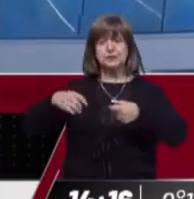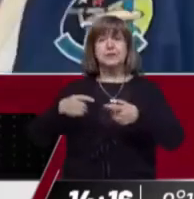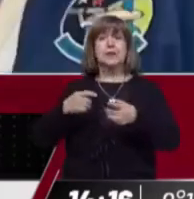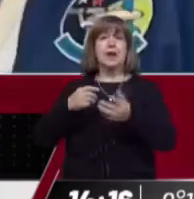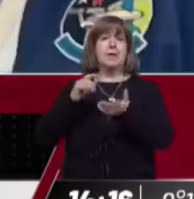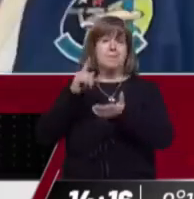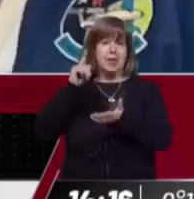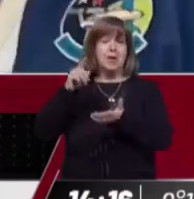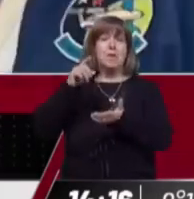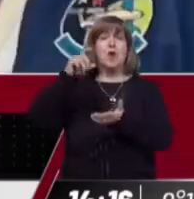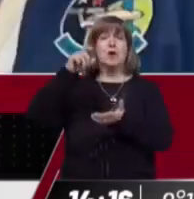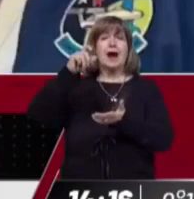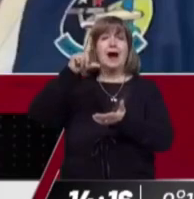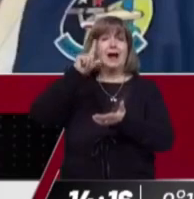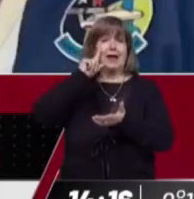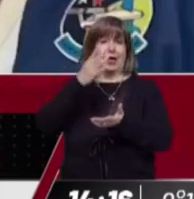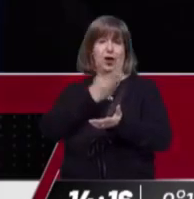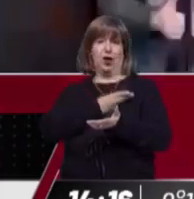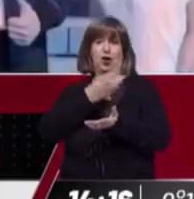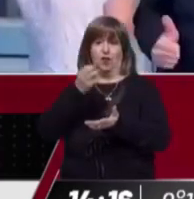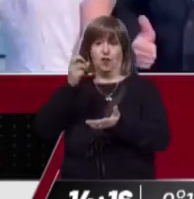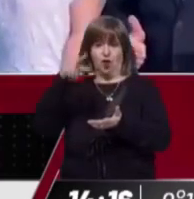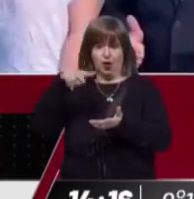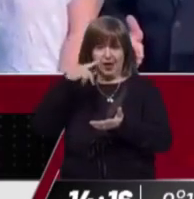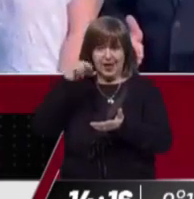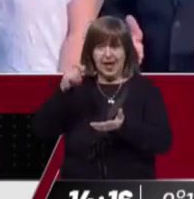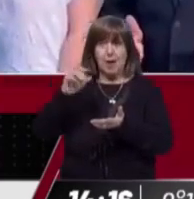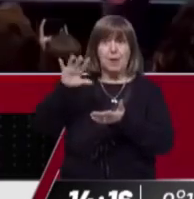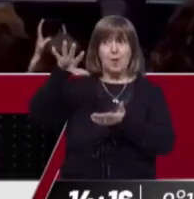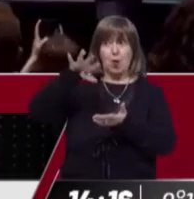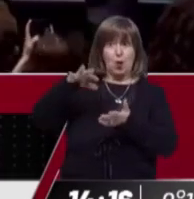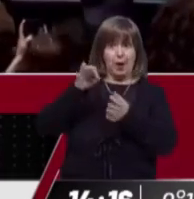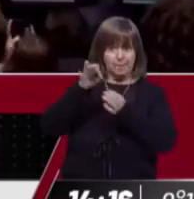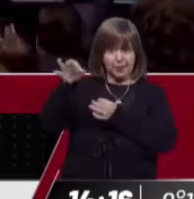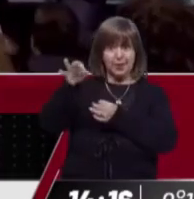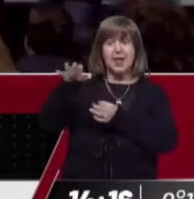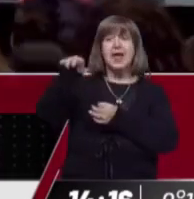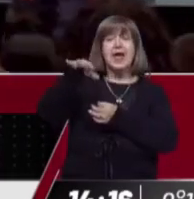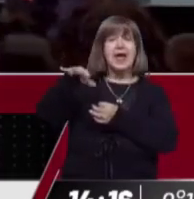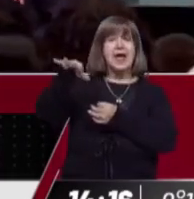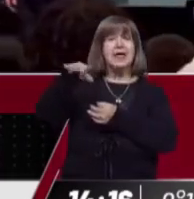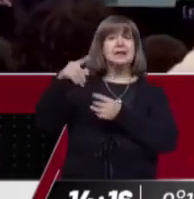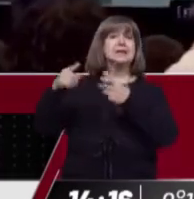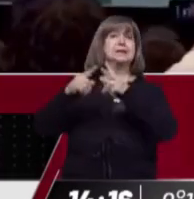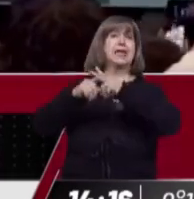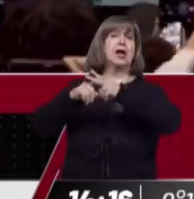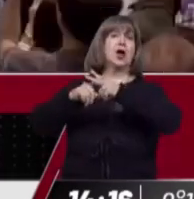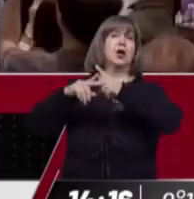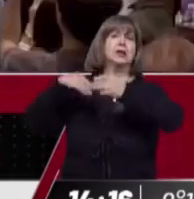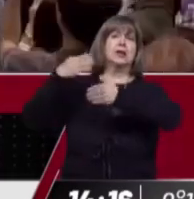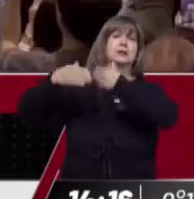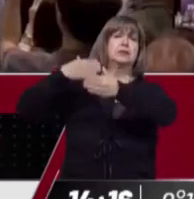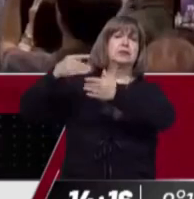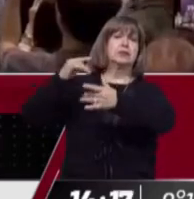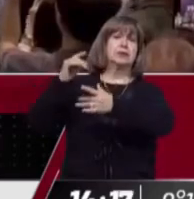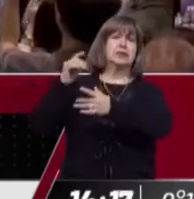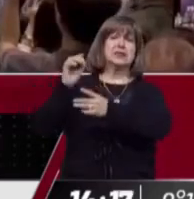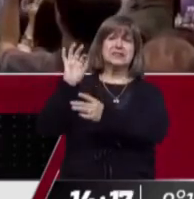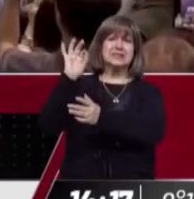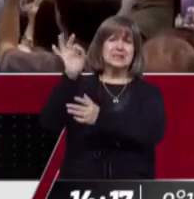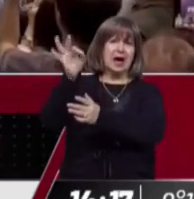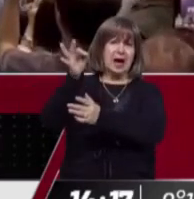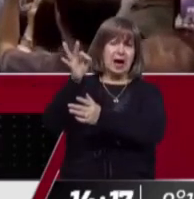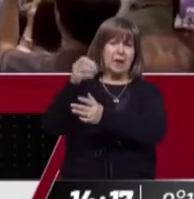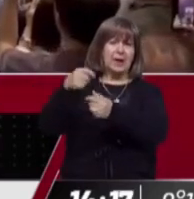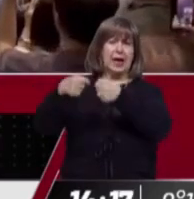California, donde está San Francisco, donde está él ahora, bueno, se caracteriza por el desarrollo tecnológico y por reunir a las